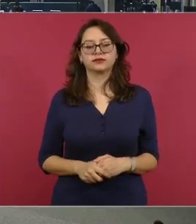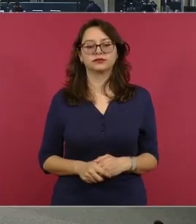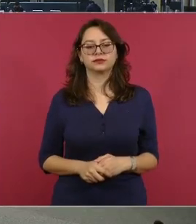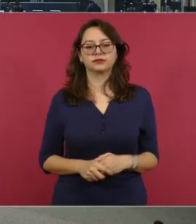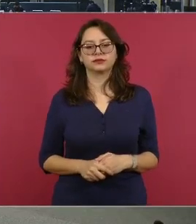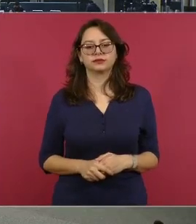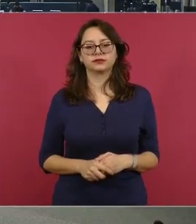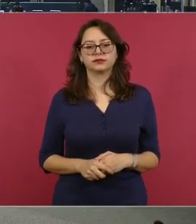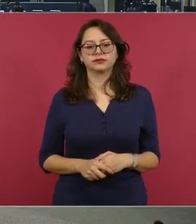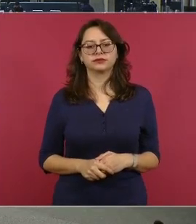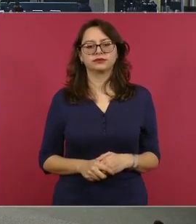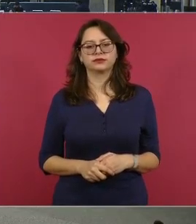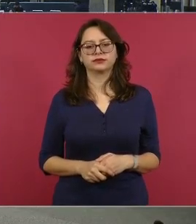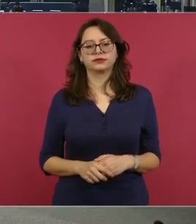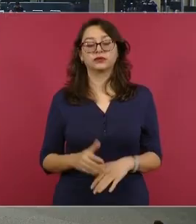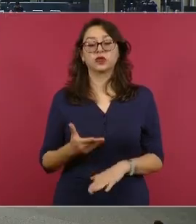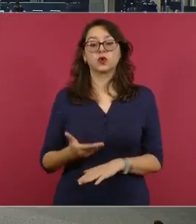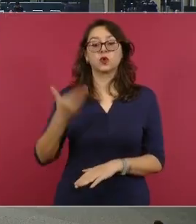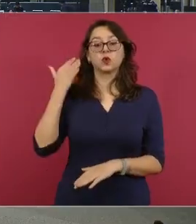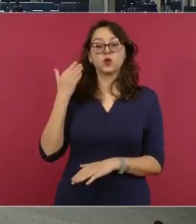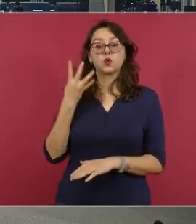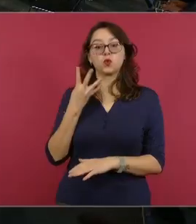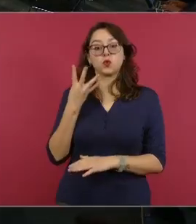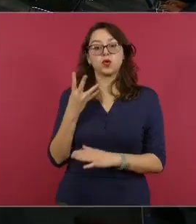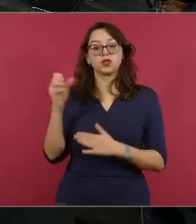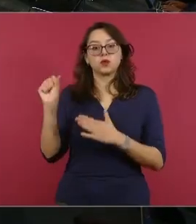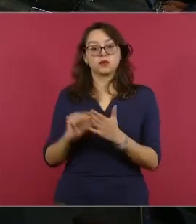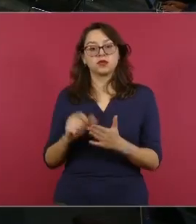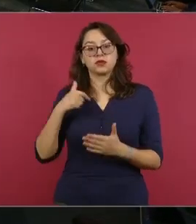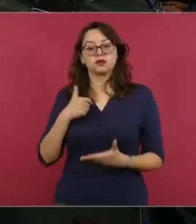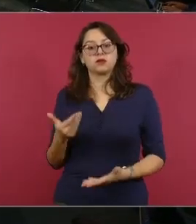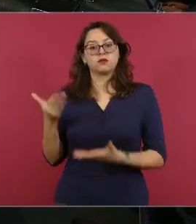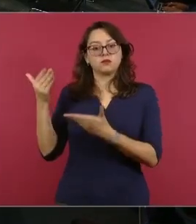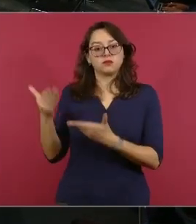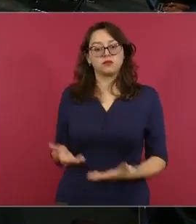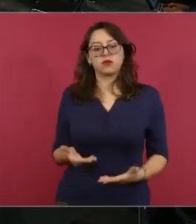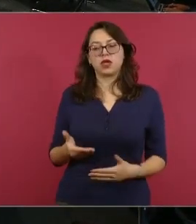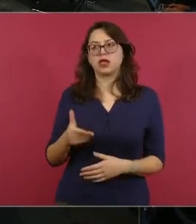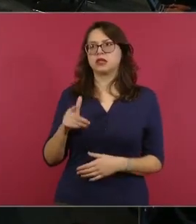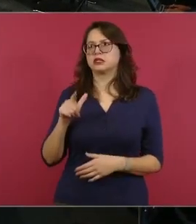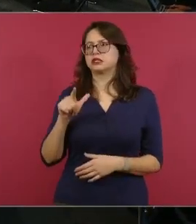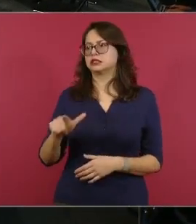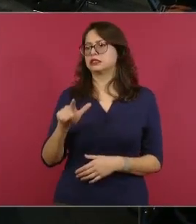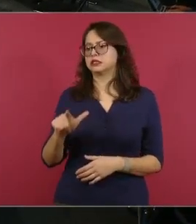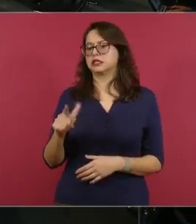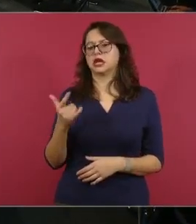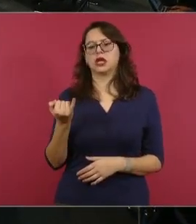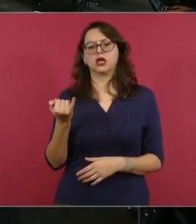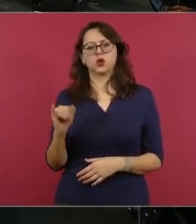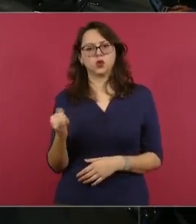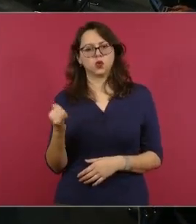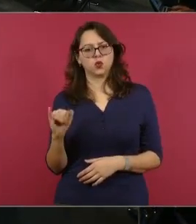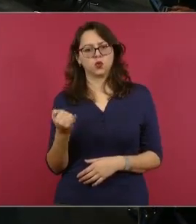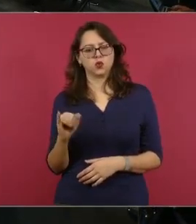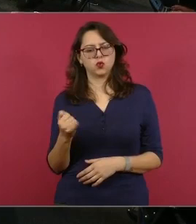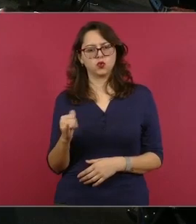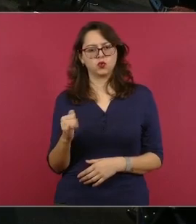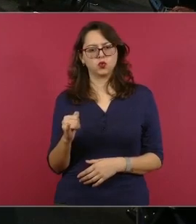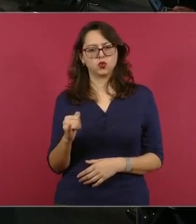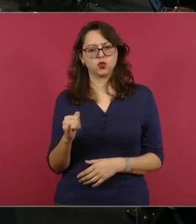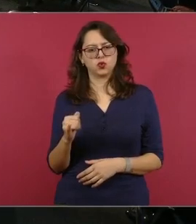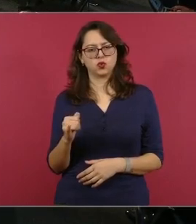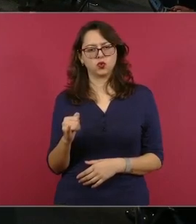Señor presidente, hace 4 meses vine aquí con usted, el 17 de junio, le estaba dando yo